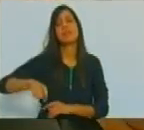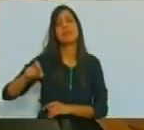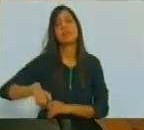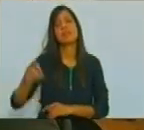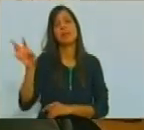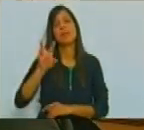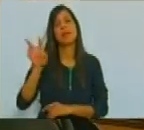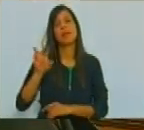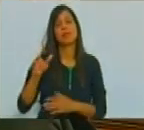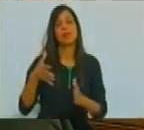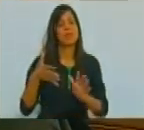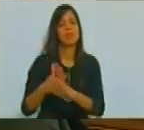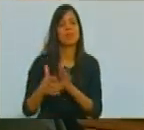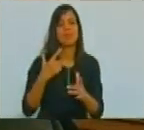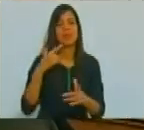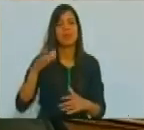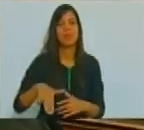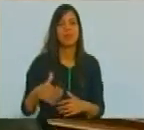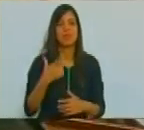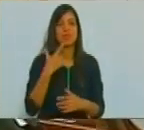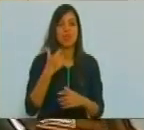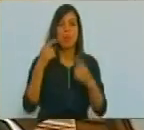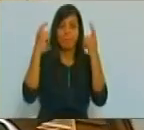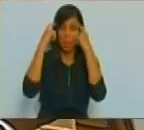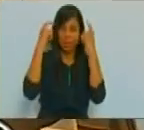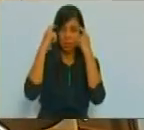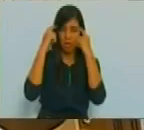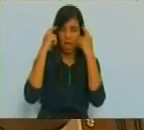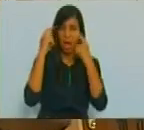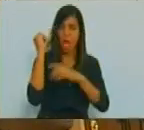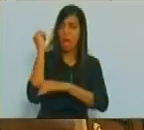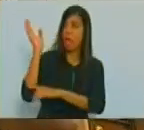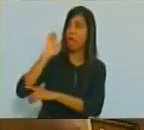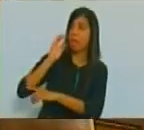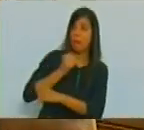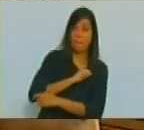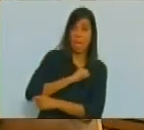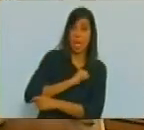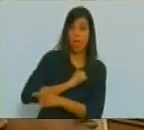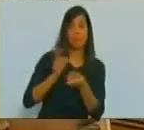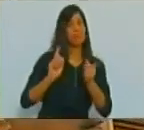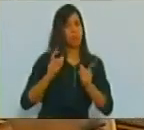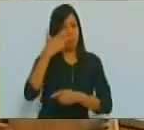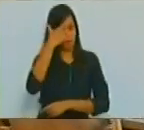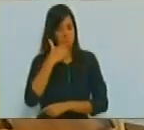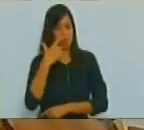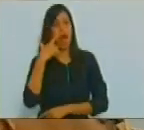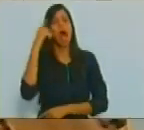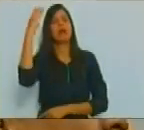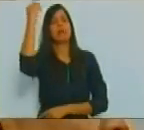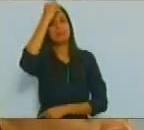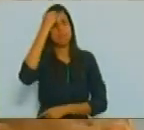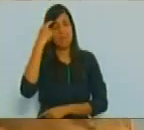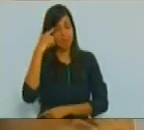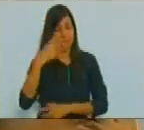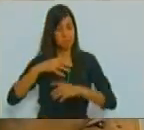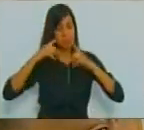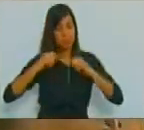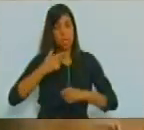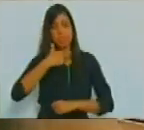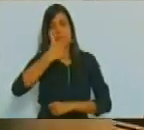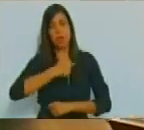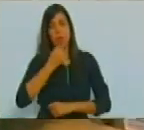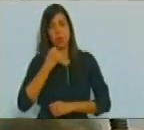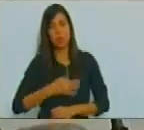por coacción sino que cumpla por convicción es fundamental estar ascend en tal por